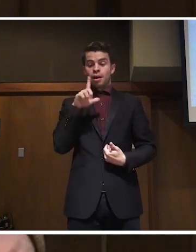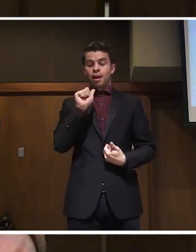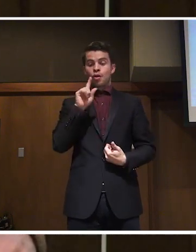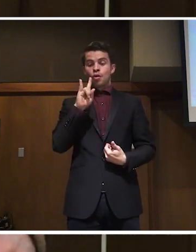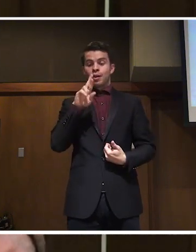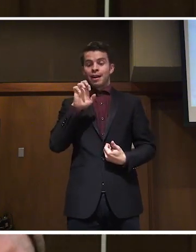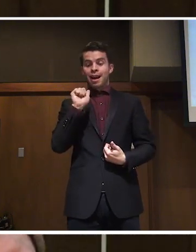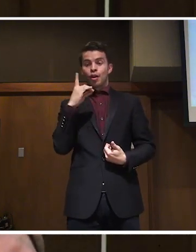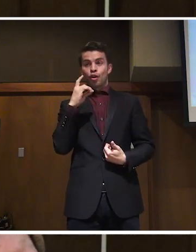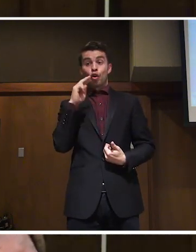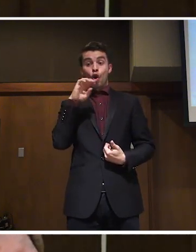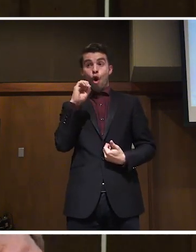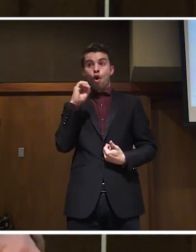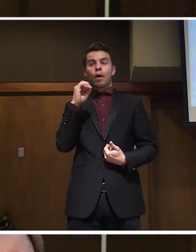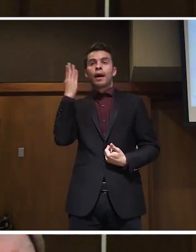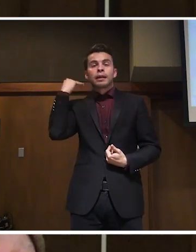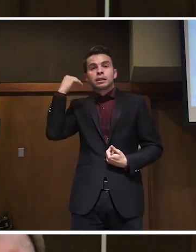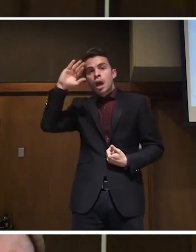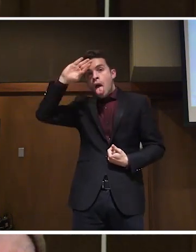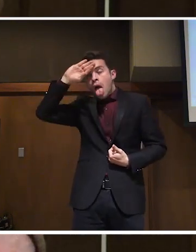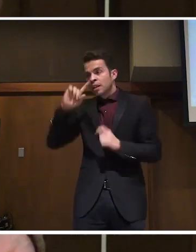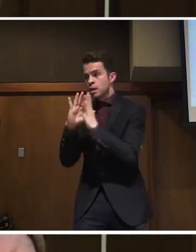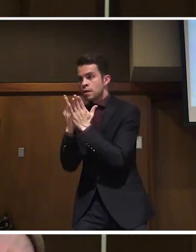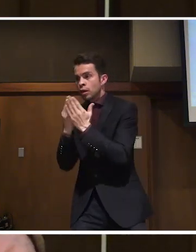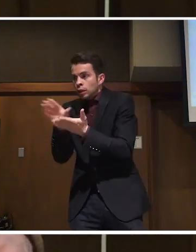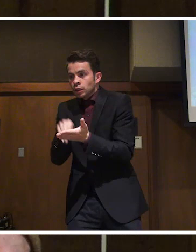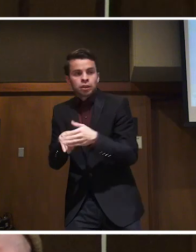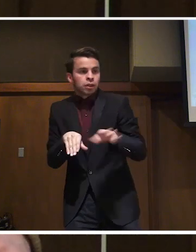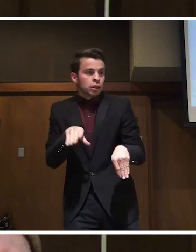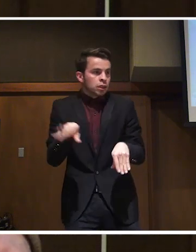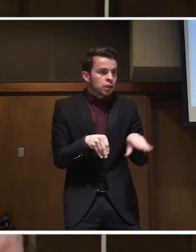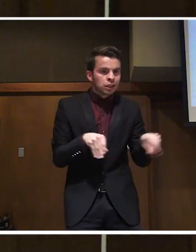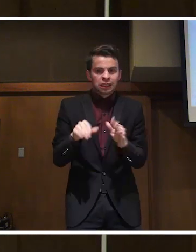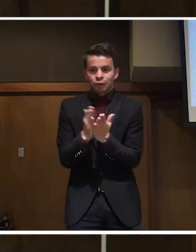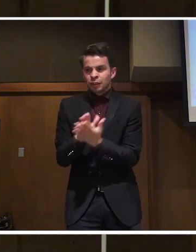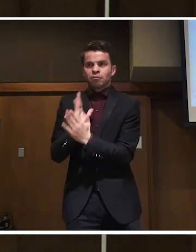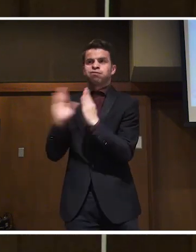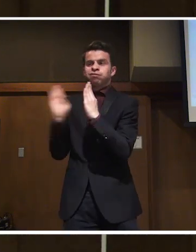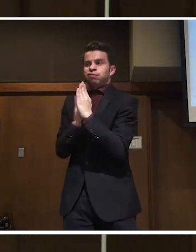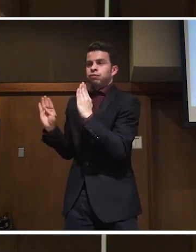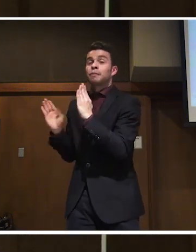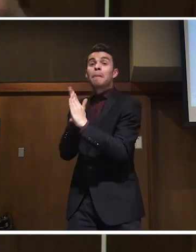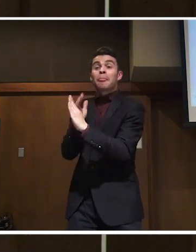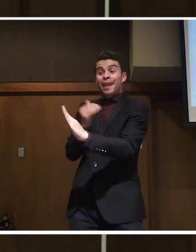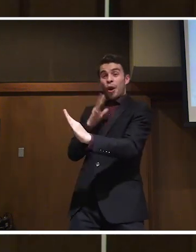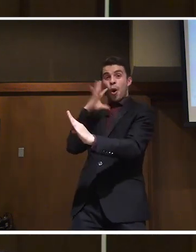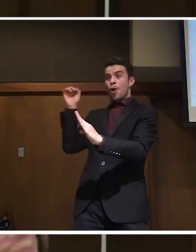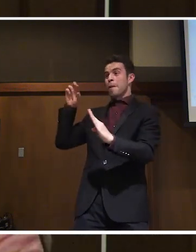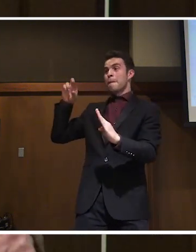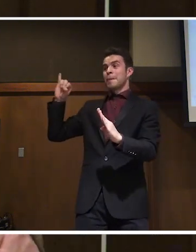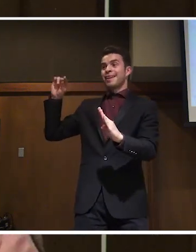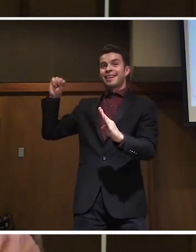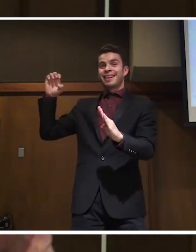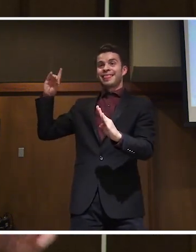Ortiz, un coleccionista de libros también tan obsesivo como Pineda, aunque menos exitoso porque ya trabajaba en una época mucho más